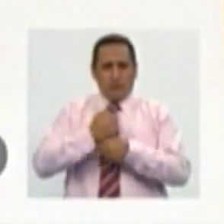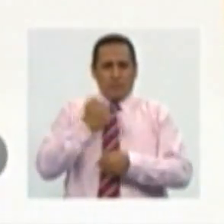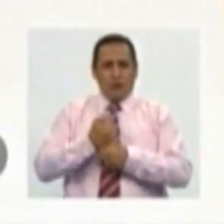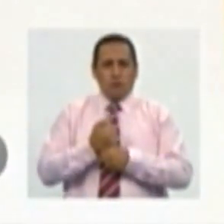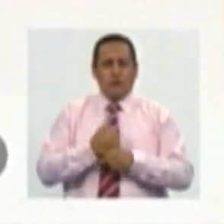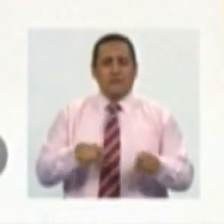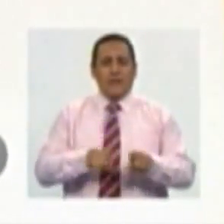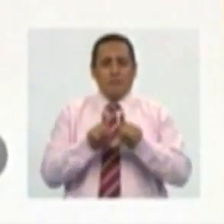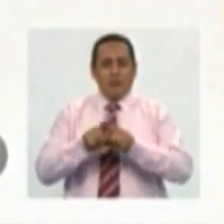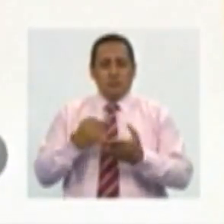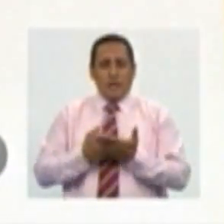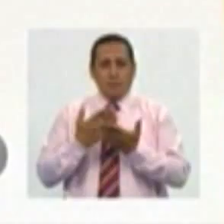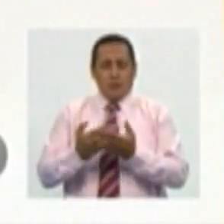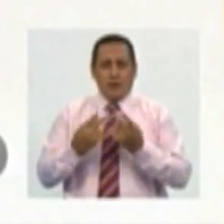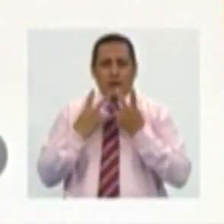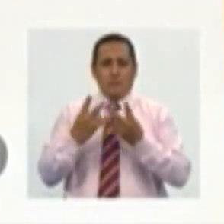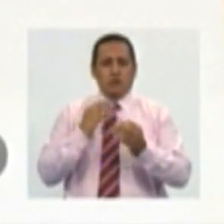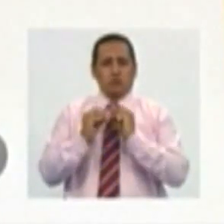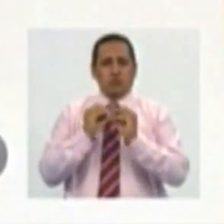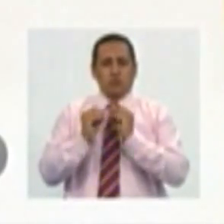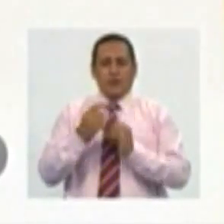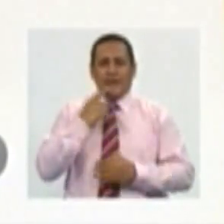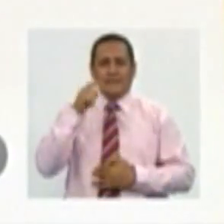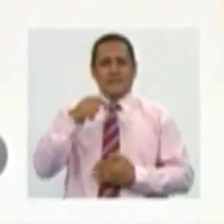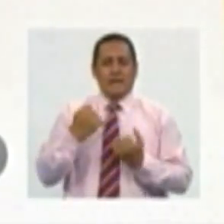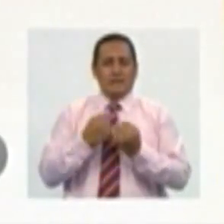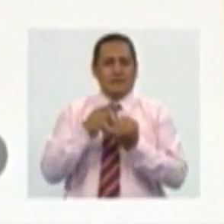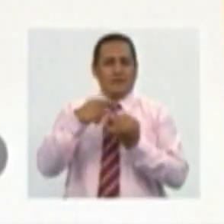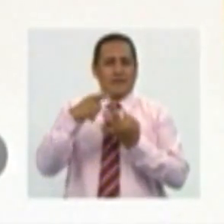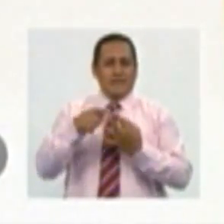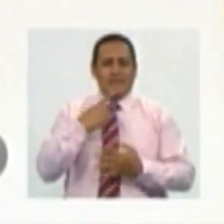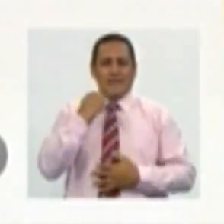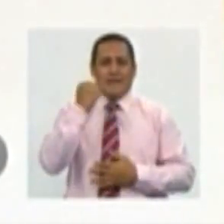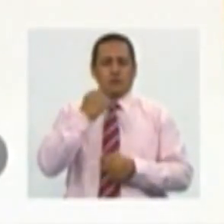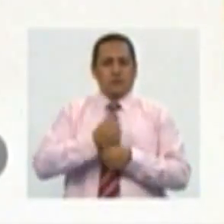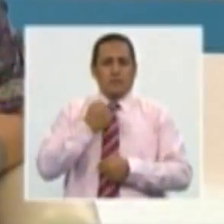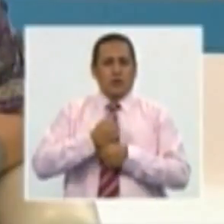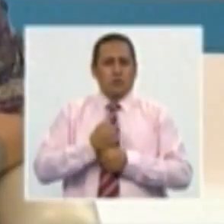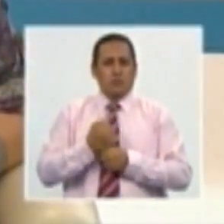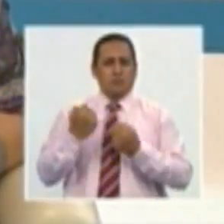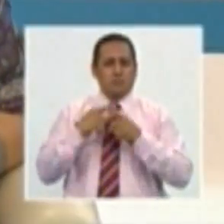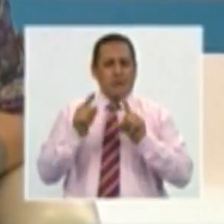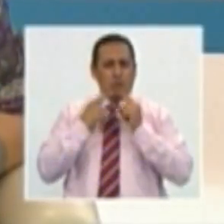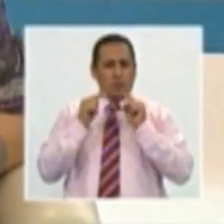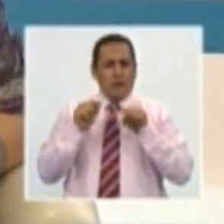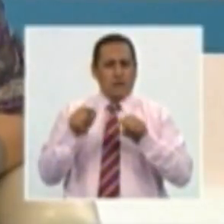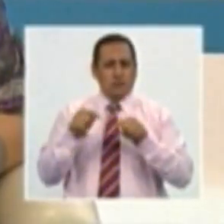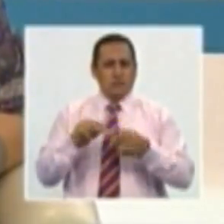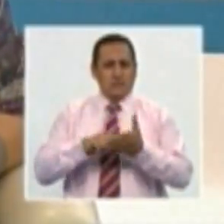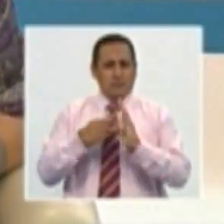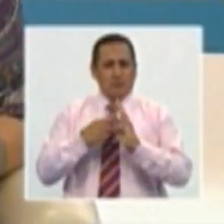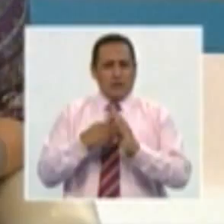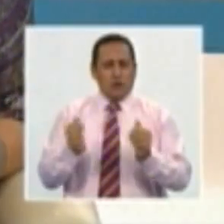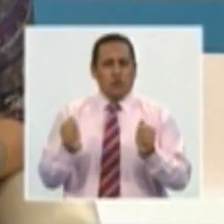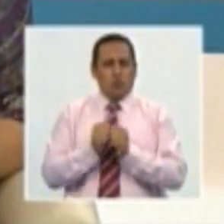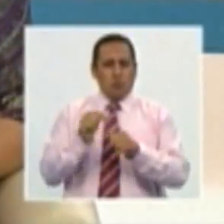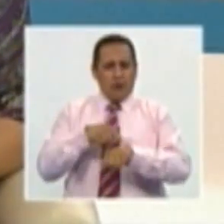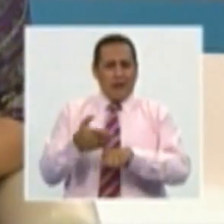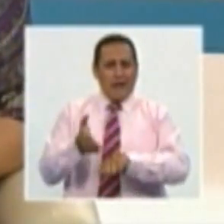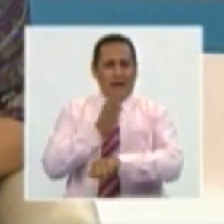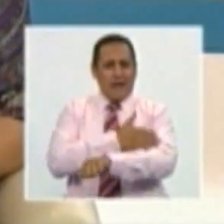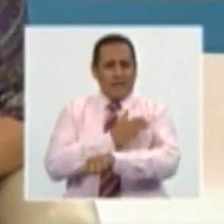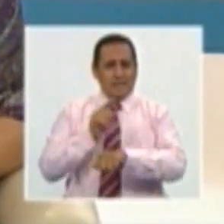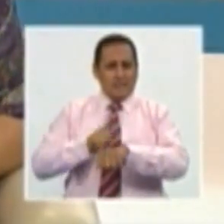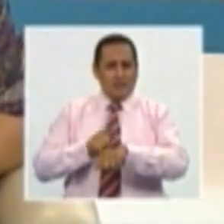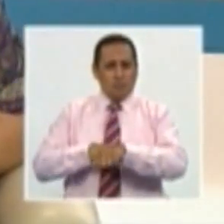vínculo laboral, y sobre esa base ya establecer que le corresponden todos los derechos laborales. Pero eso tiene que ser pues con algún cierto tiempo